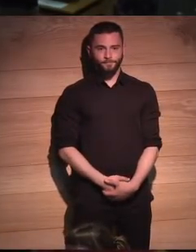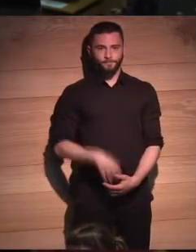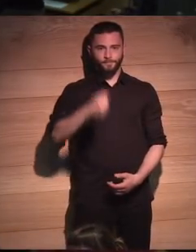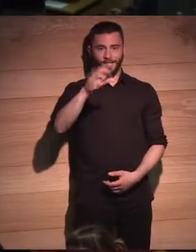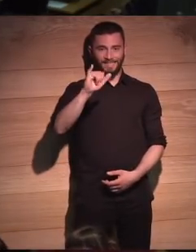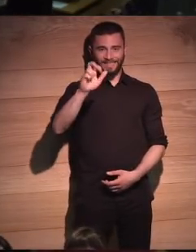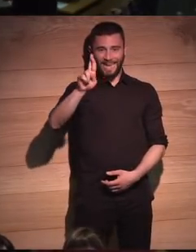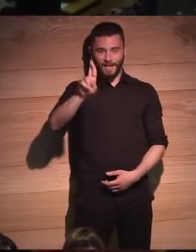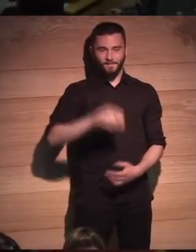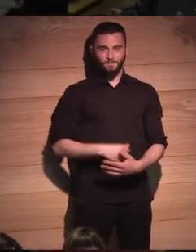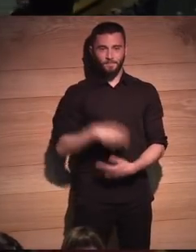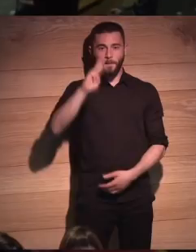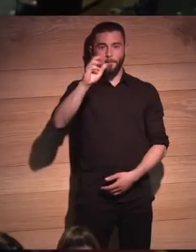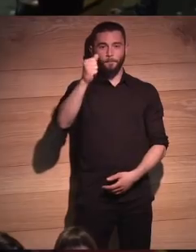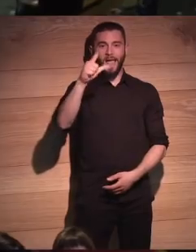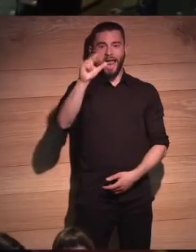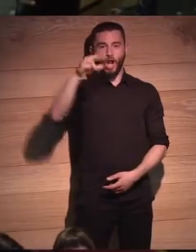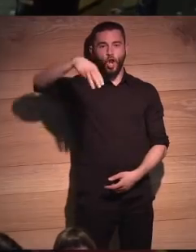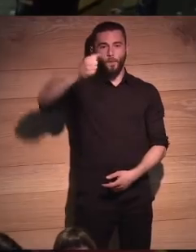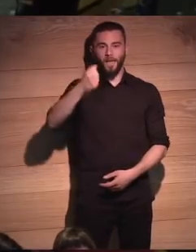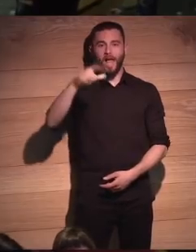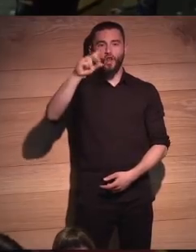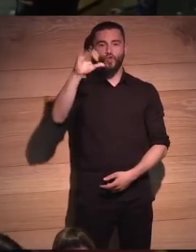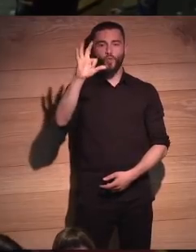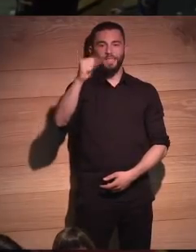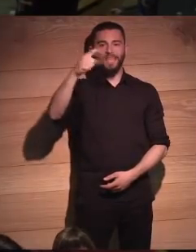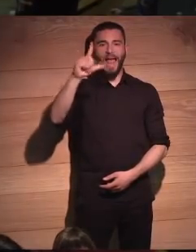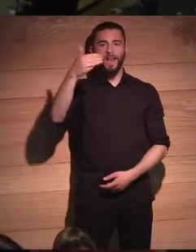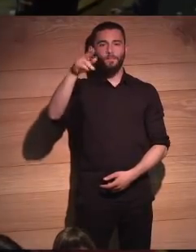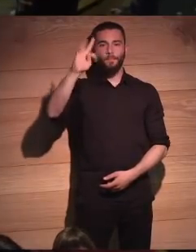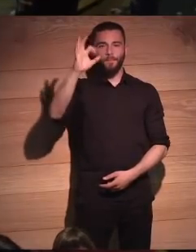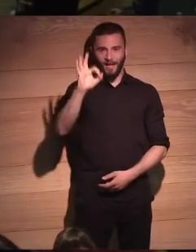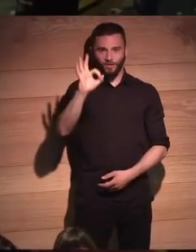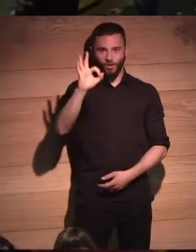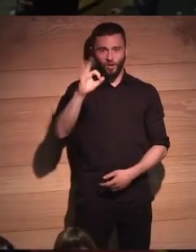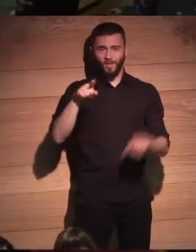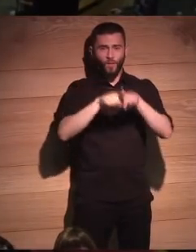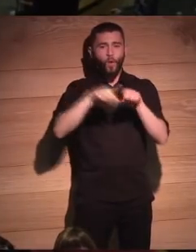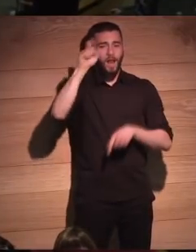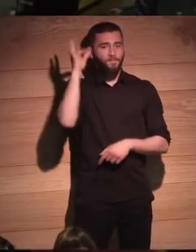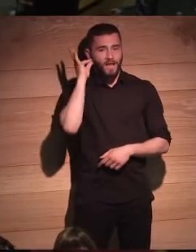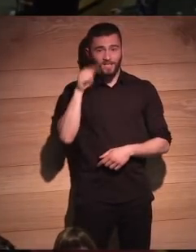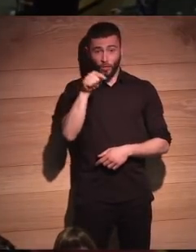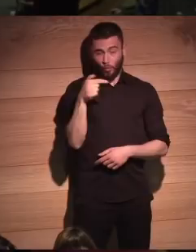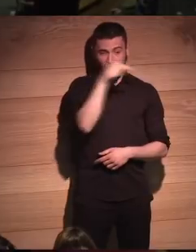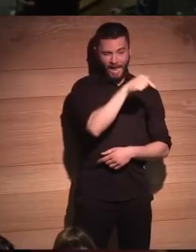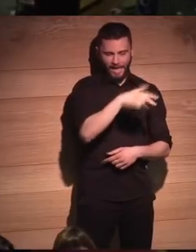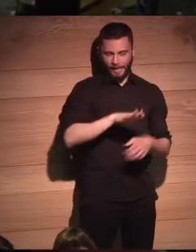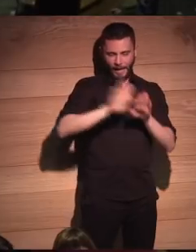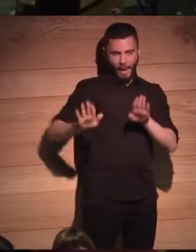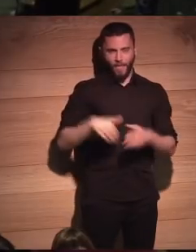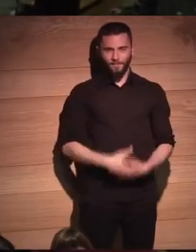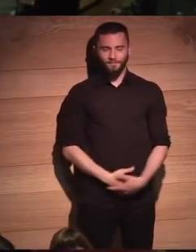Asier. Paloma. Luis Alberto. Como la maestra. Tú aquí que vas a estar a mi vera.